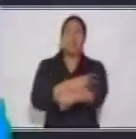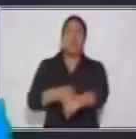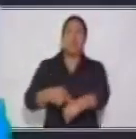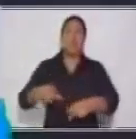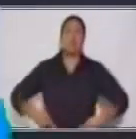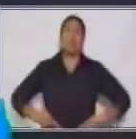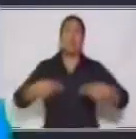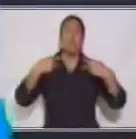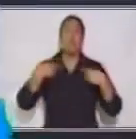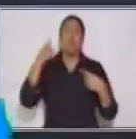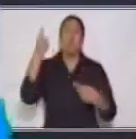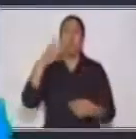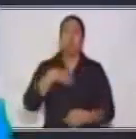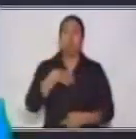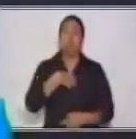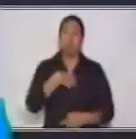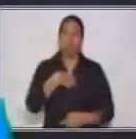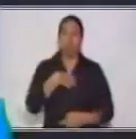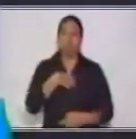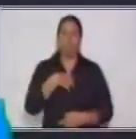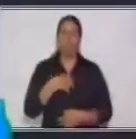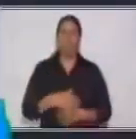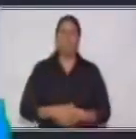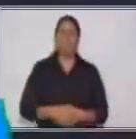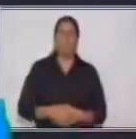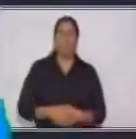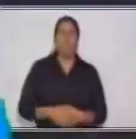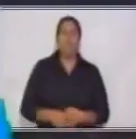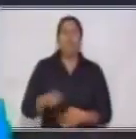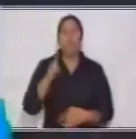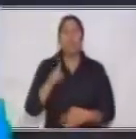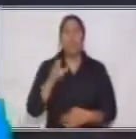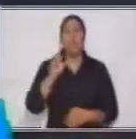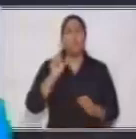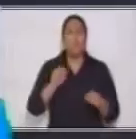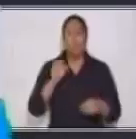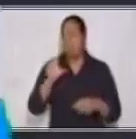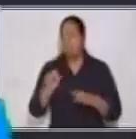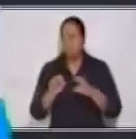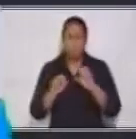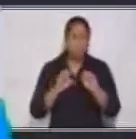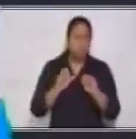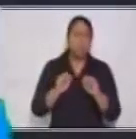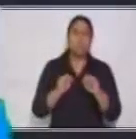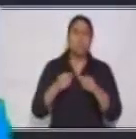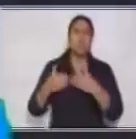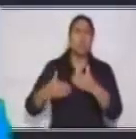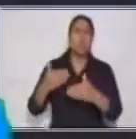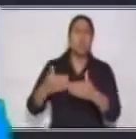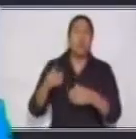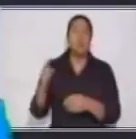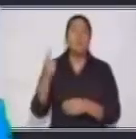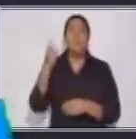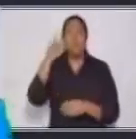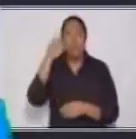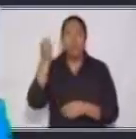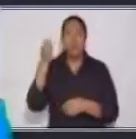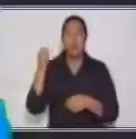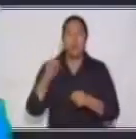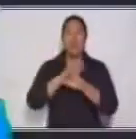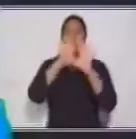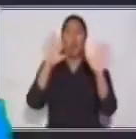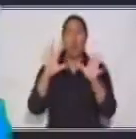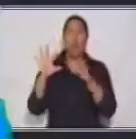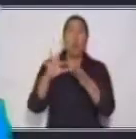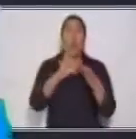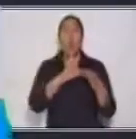Para identificar la secuencia, primero debemos comprender la organización del texto.